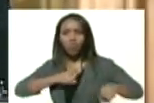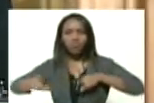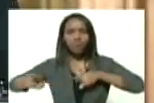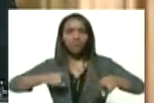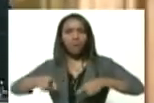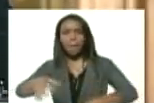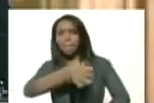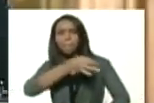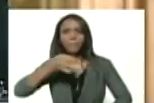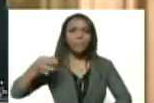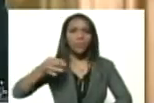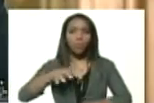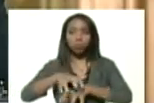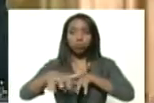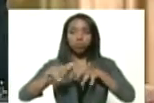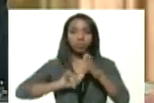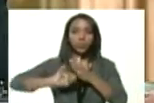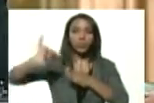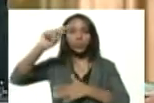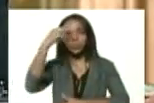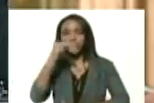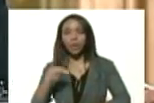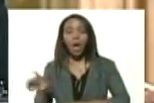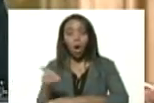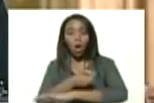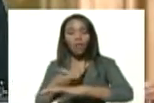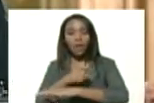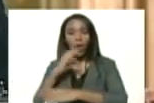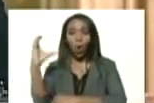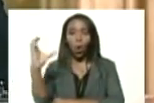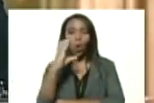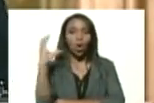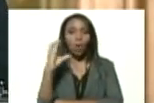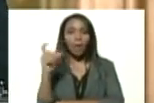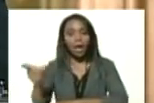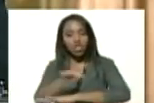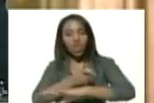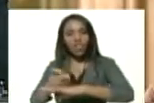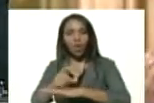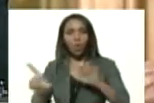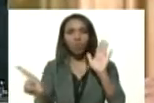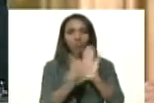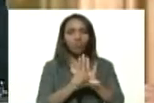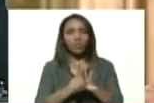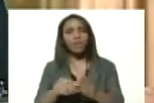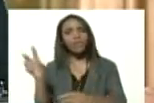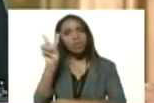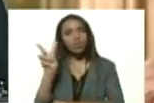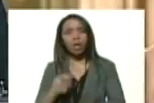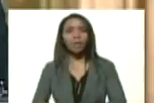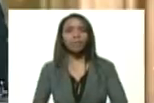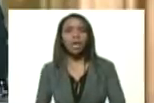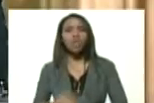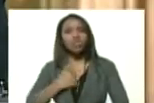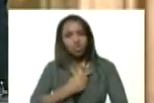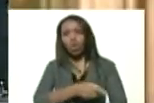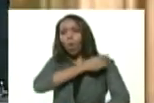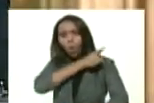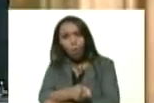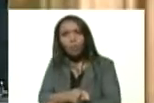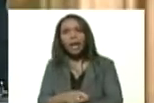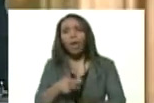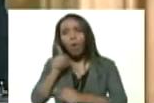efectiva de mayor nivel entre el gobierno de colombia y el gobierno legítimo de venezuela estamos obligados a